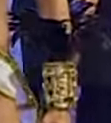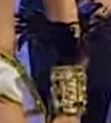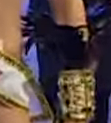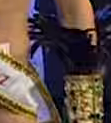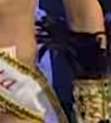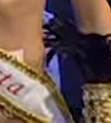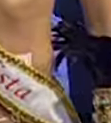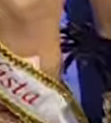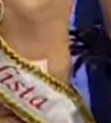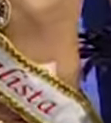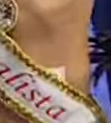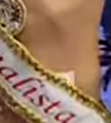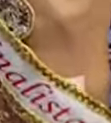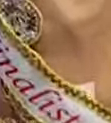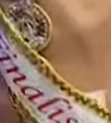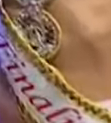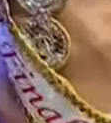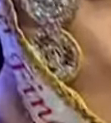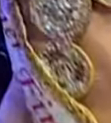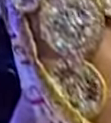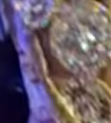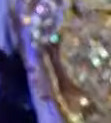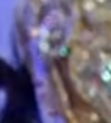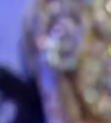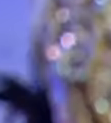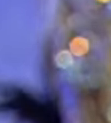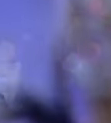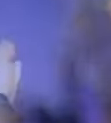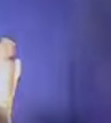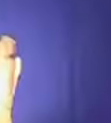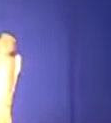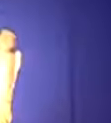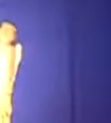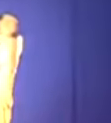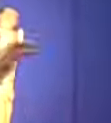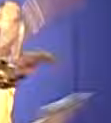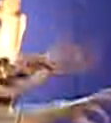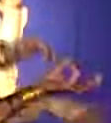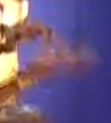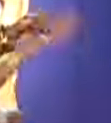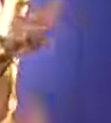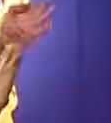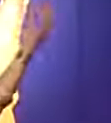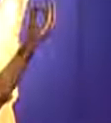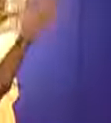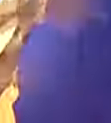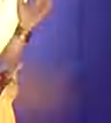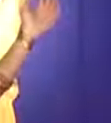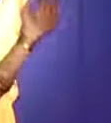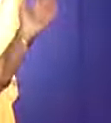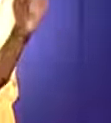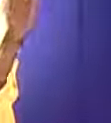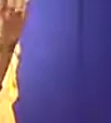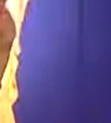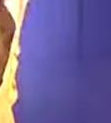con Drag Soul, que se une a la reina, a Norma Davinia González, elegida ayer sobre este mismo escenario.